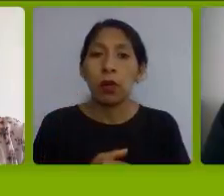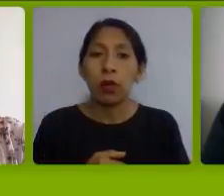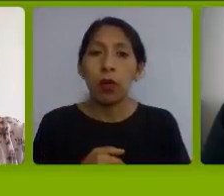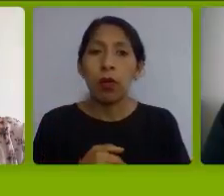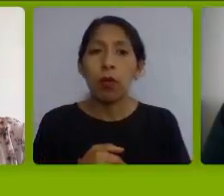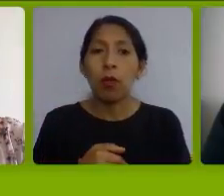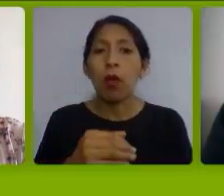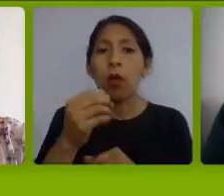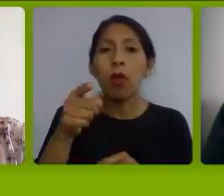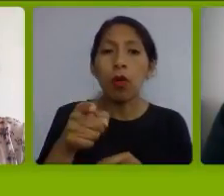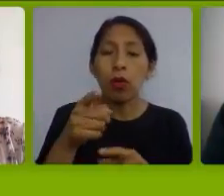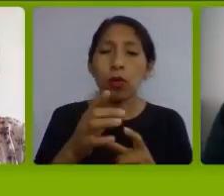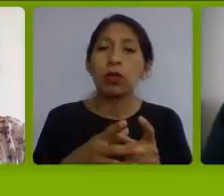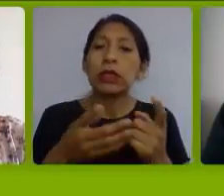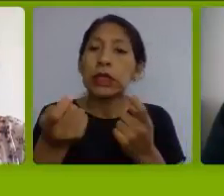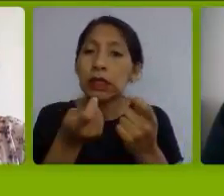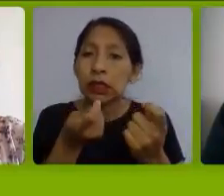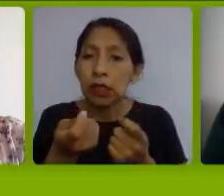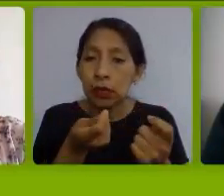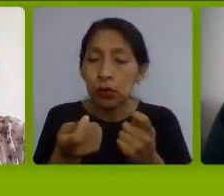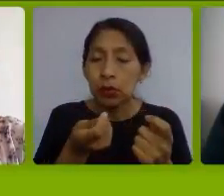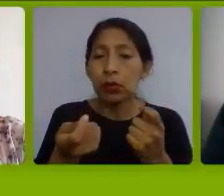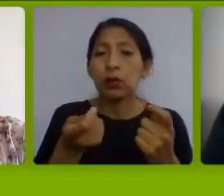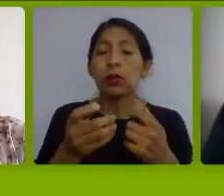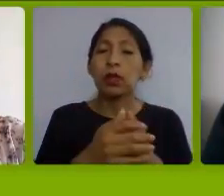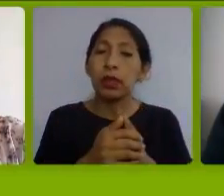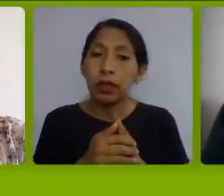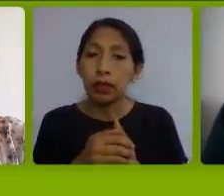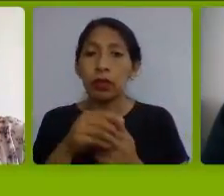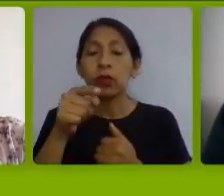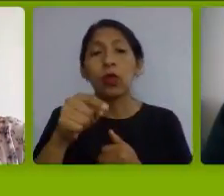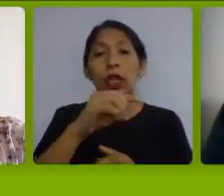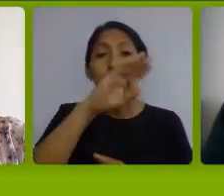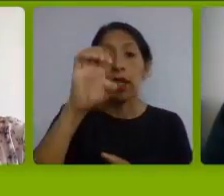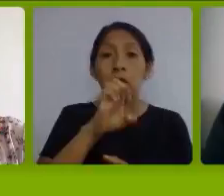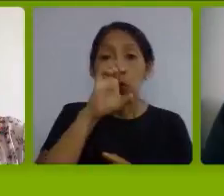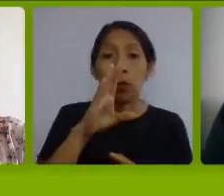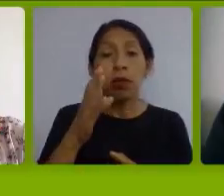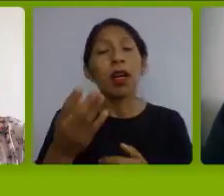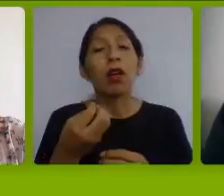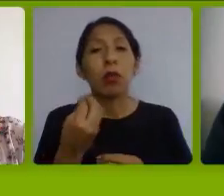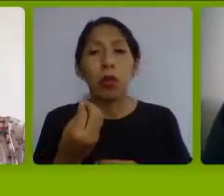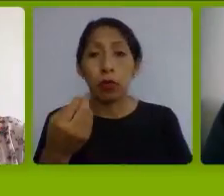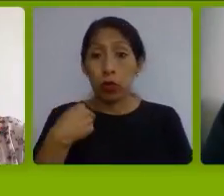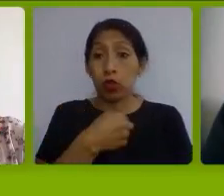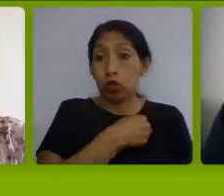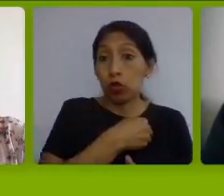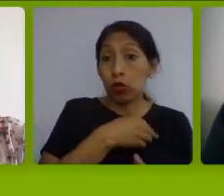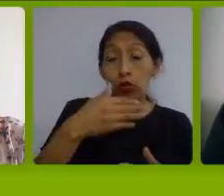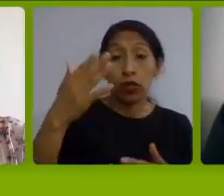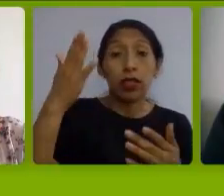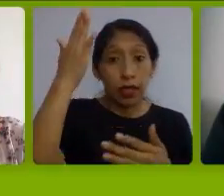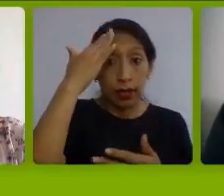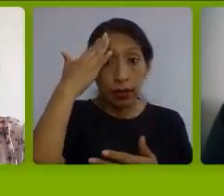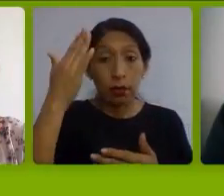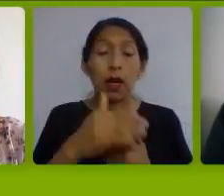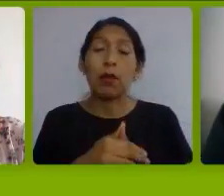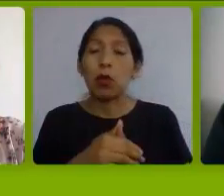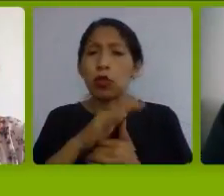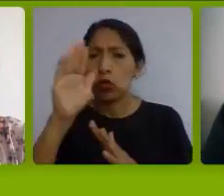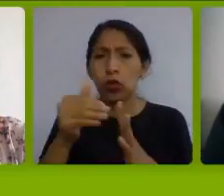situación sanitaria en Europa. Sin embargo, nosotros apenas tengamos la información, me puede mandar un